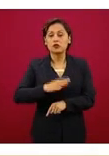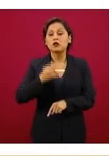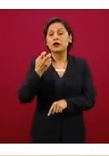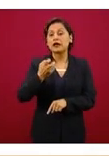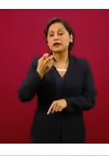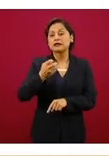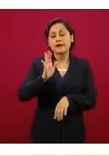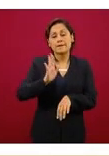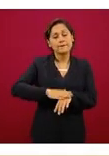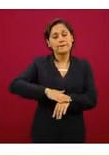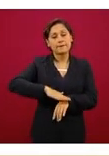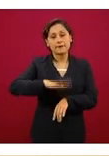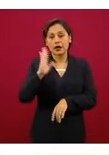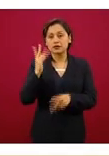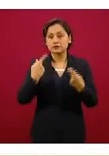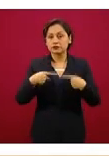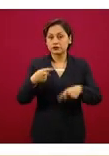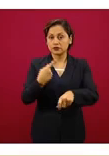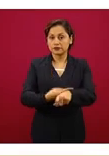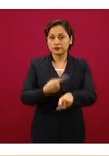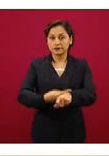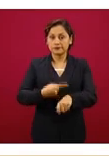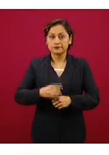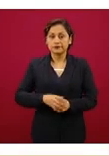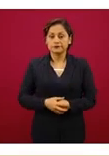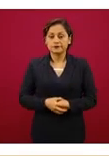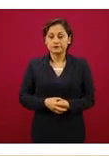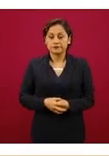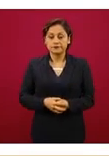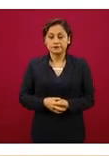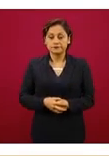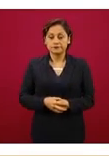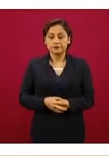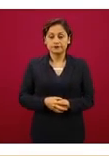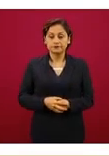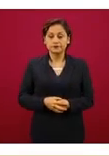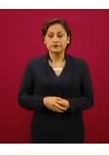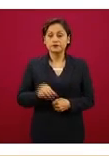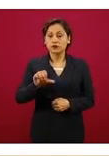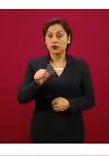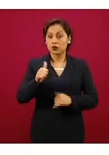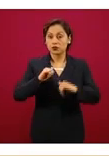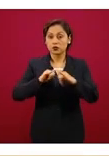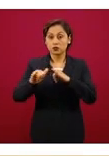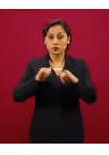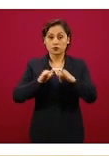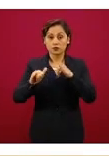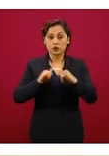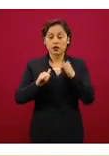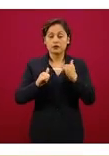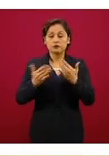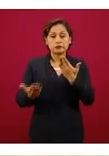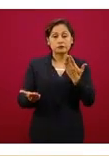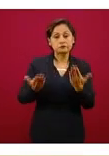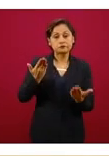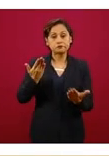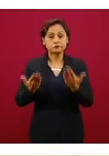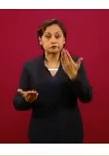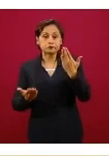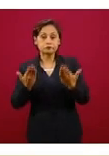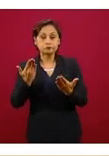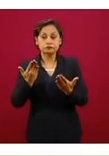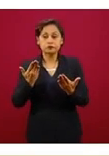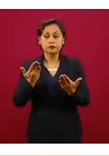la mayor actividad de la enfermedad. En la siguiente mapa podemos ver la comparación por incidencia, es decir, tomando en